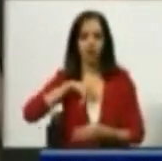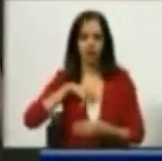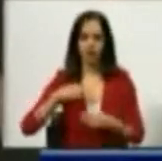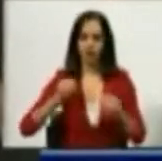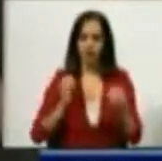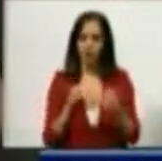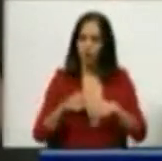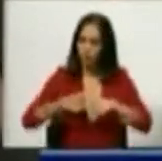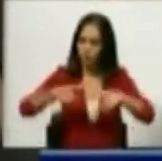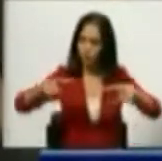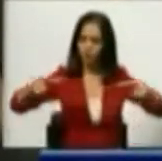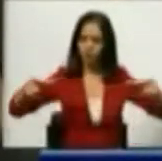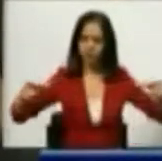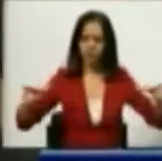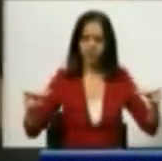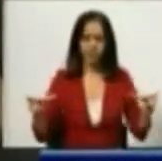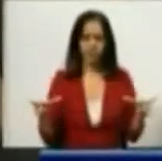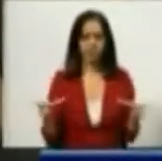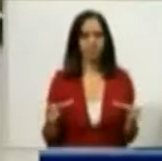lado